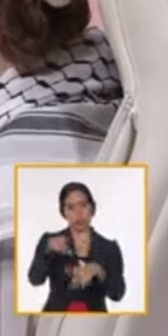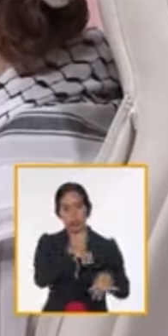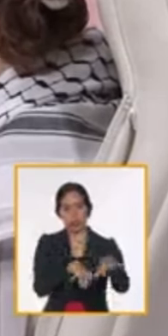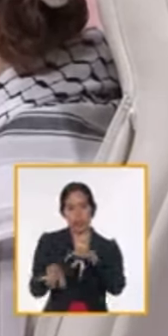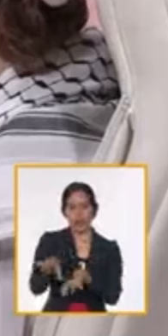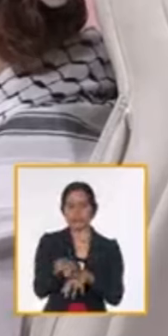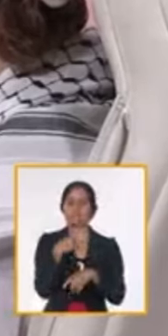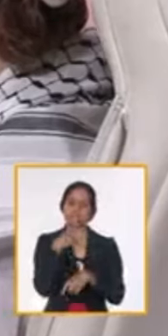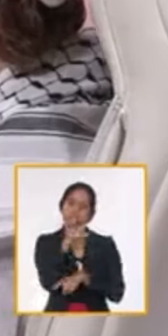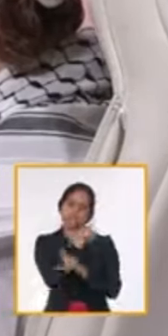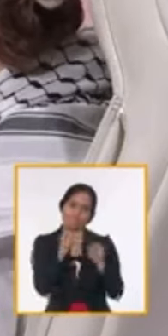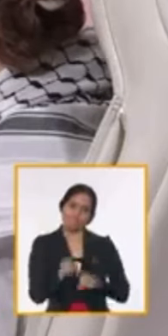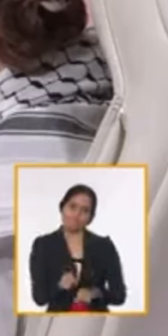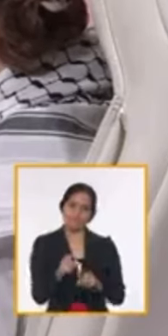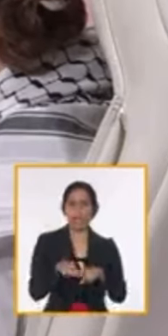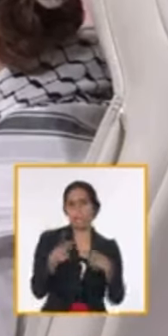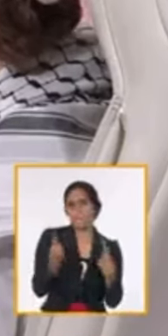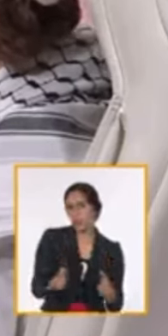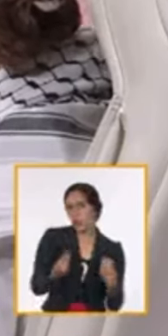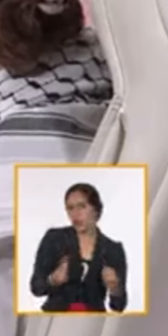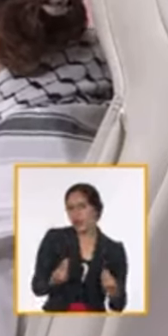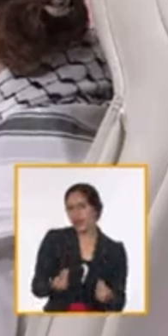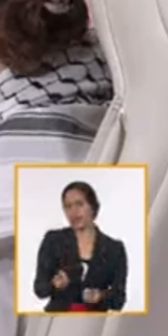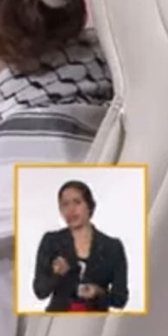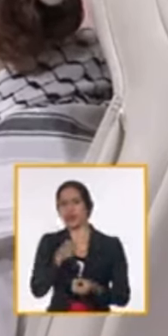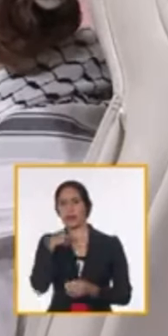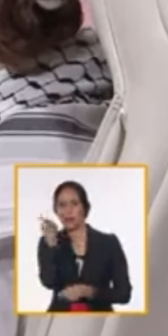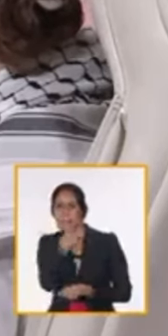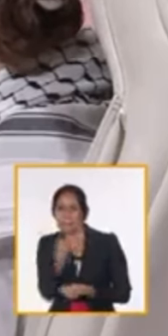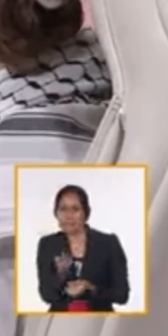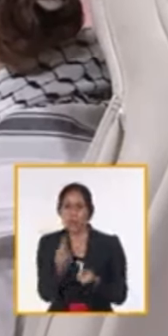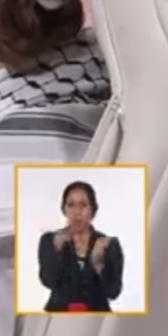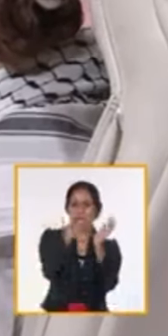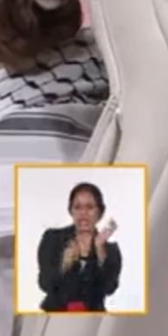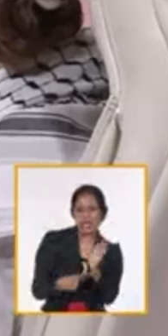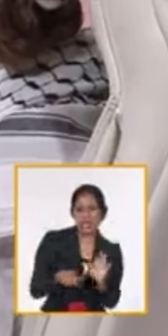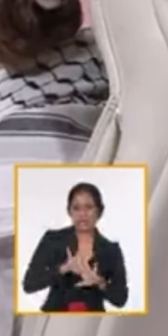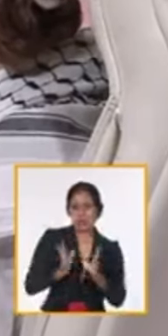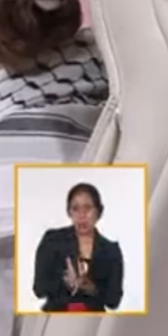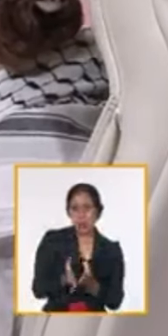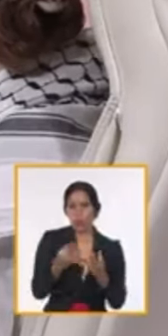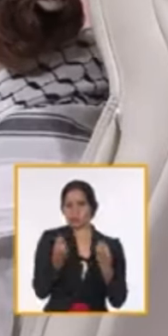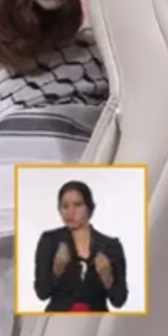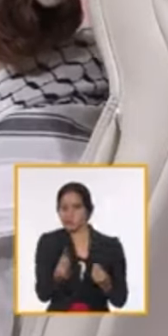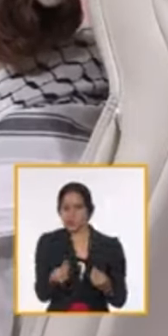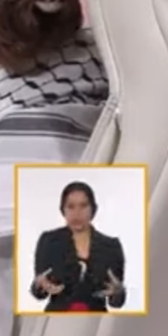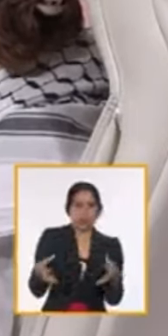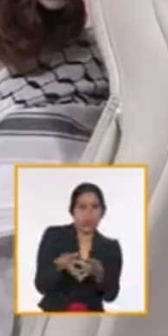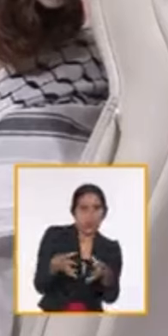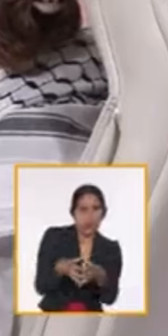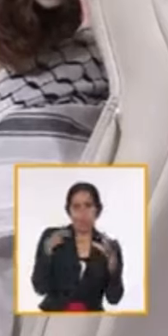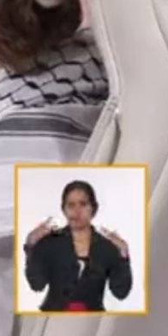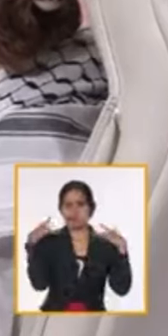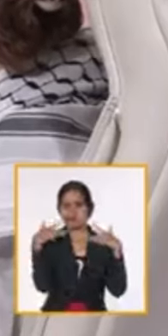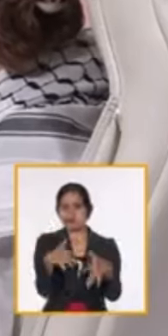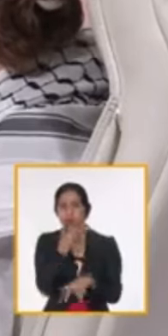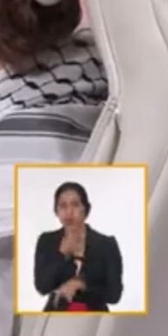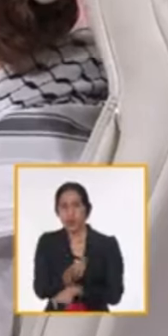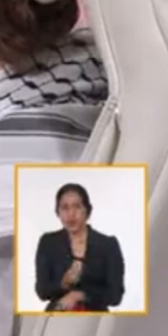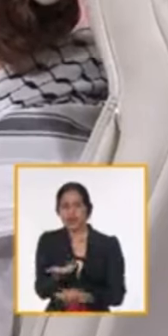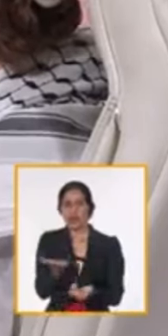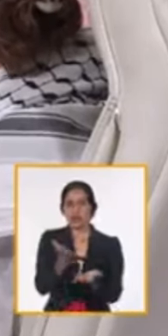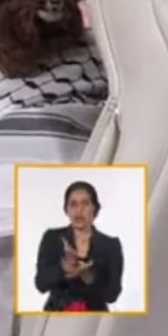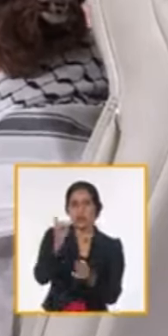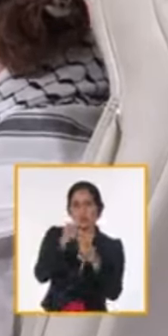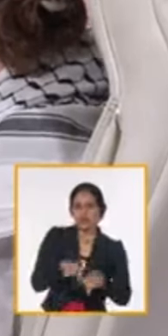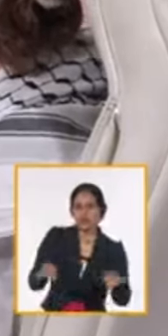qué esta expresión de los jóvenes estudiantes universitarios? ¿Cómo entender que quizás las universidades de élite de